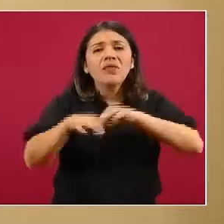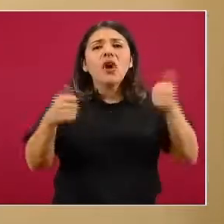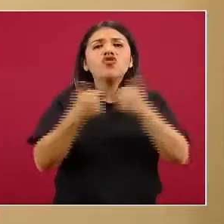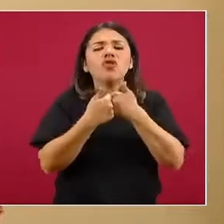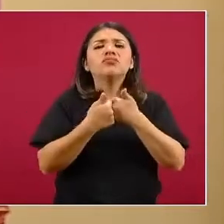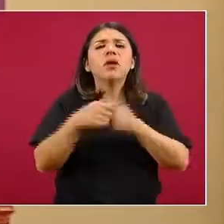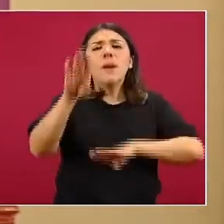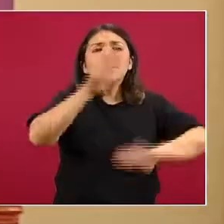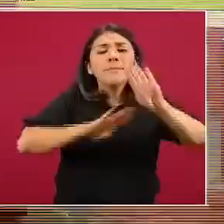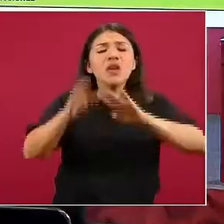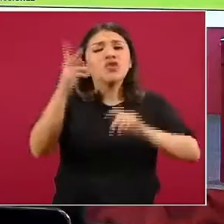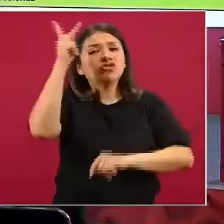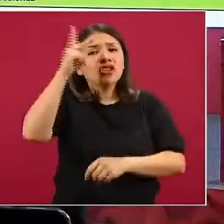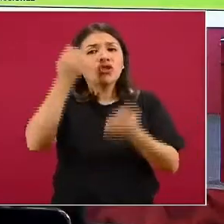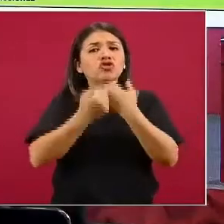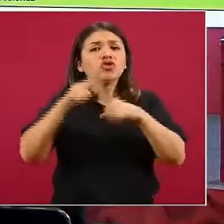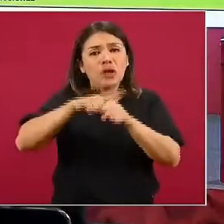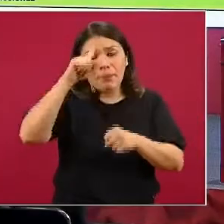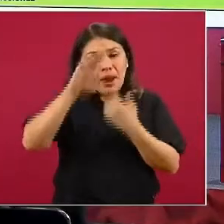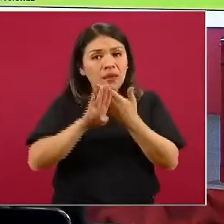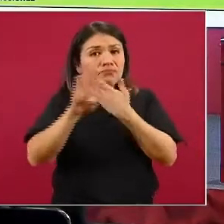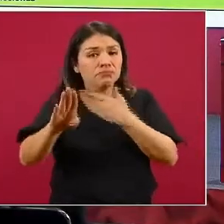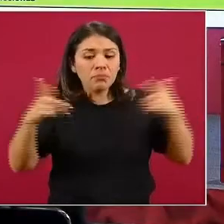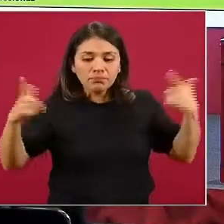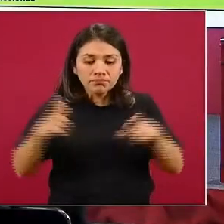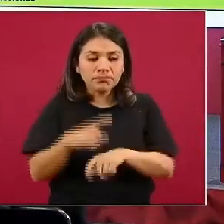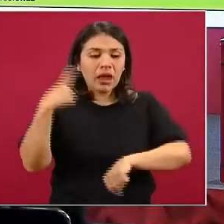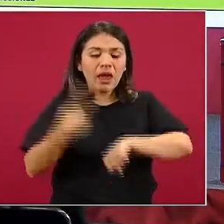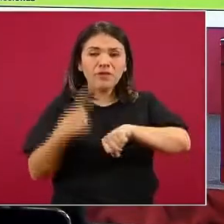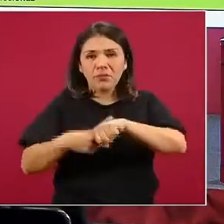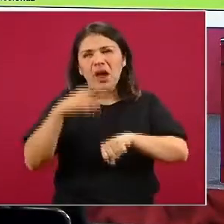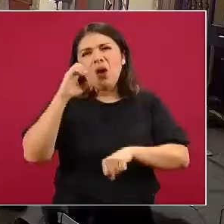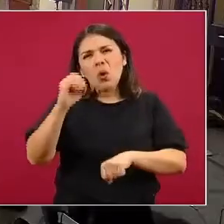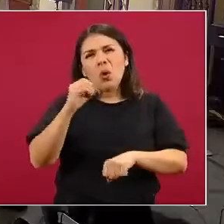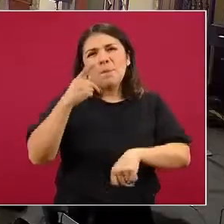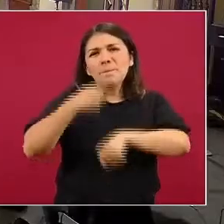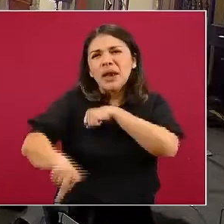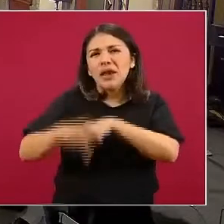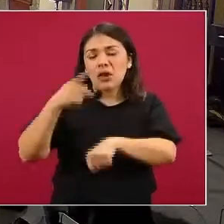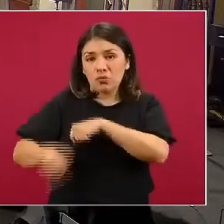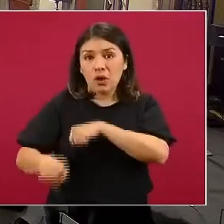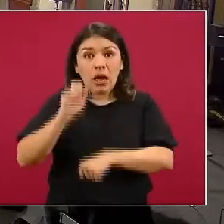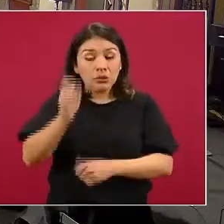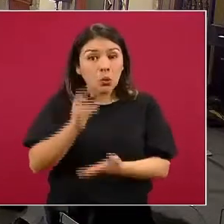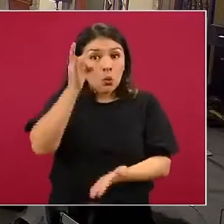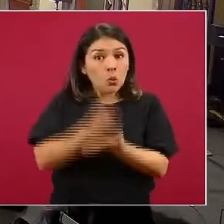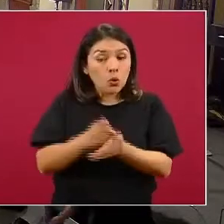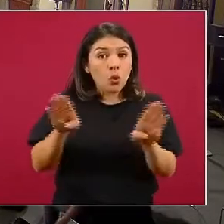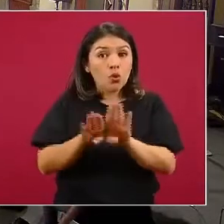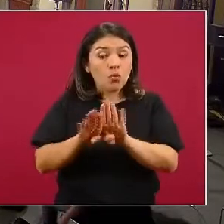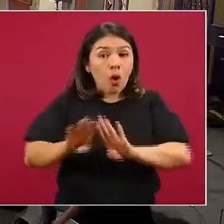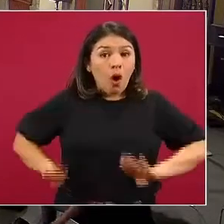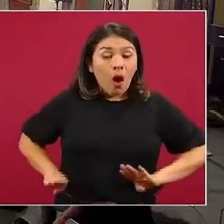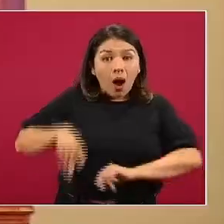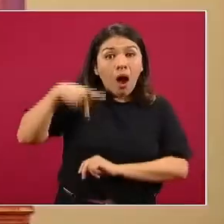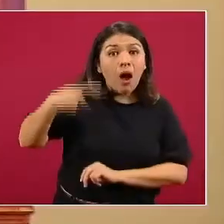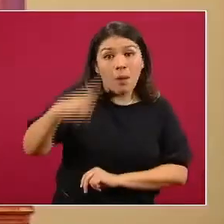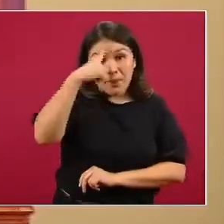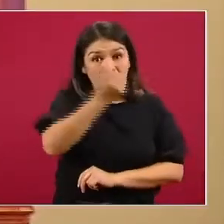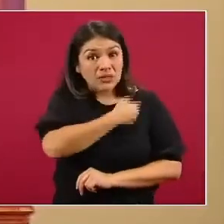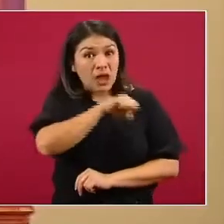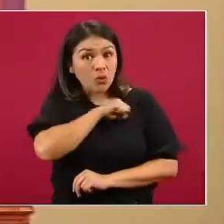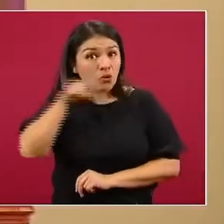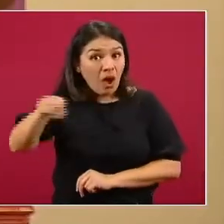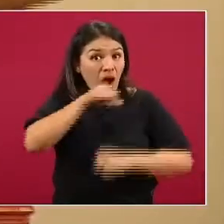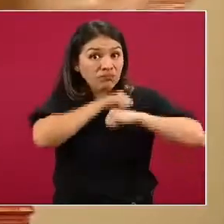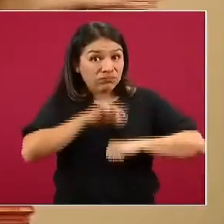determinantes biopsicosociales para la prevención y reducción de factores de riesgo. Es decir, no es una situación que le competa solo a salud, porque